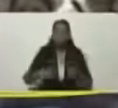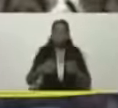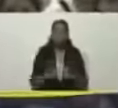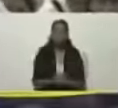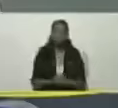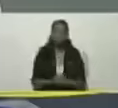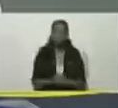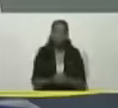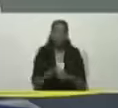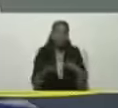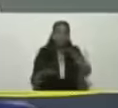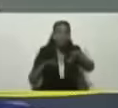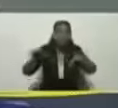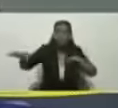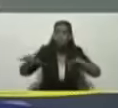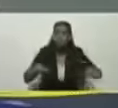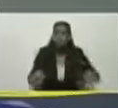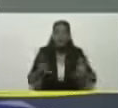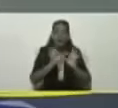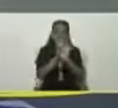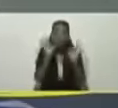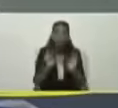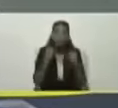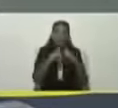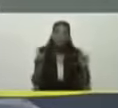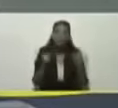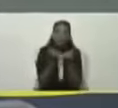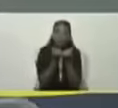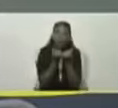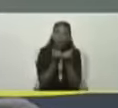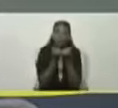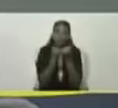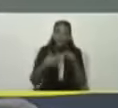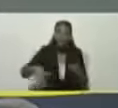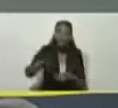Es el circuito virtuoso de la nueva economía productiva venezolana.